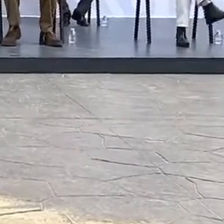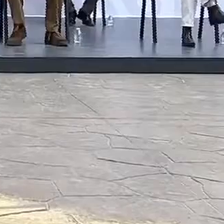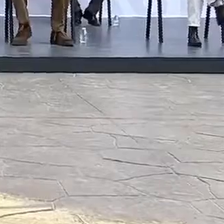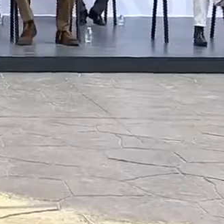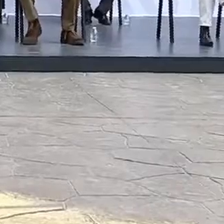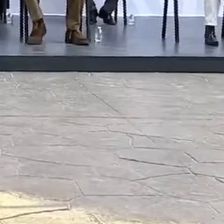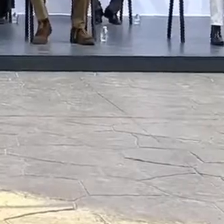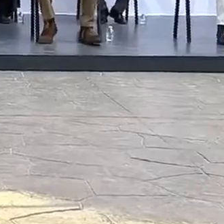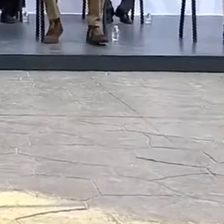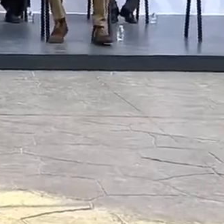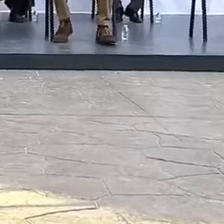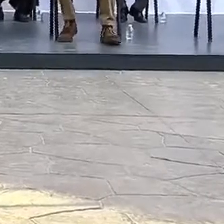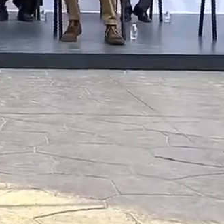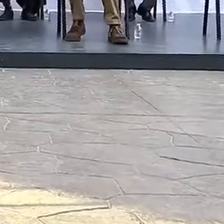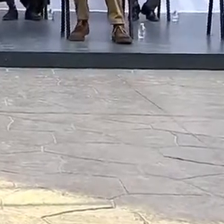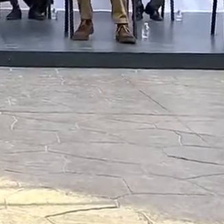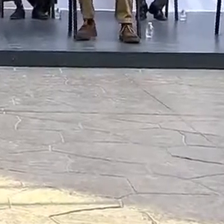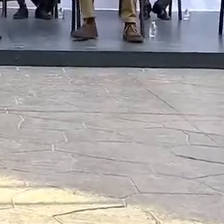Valdés.